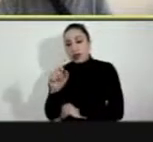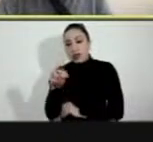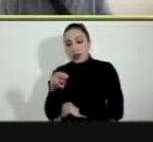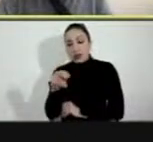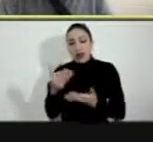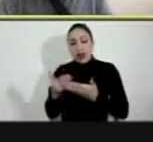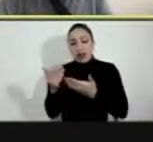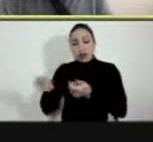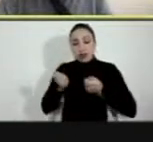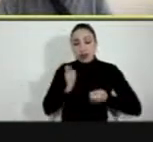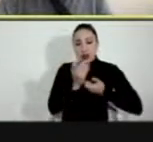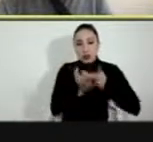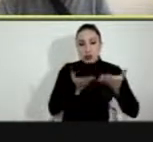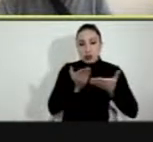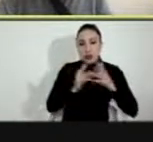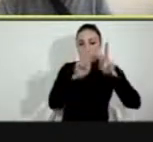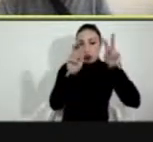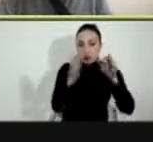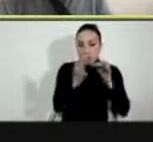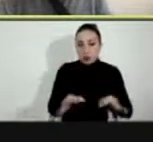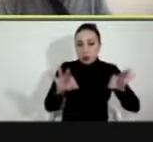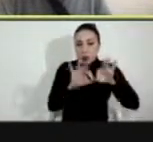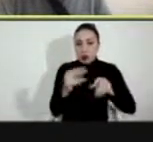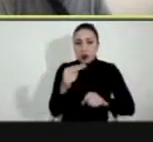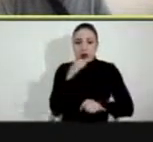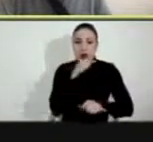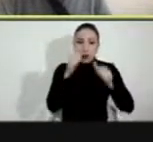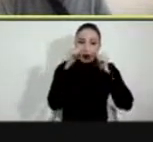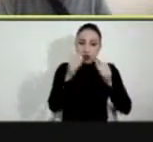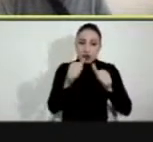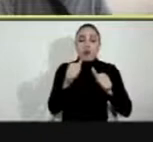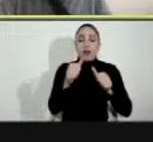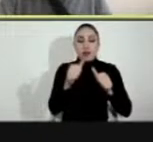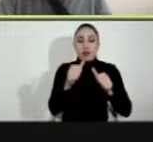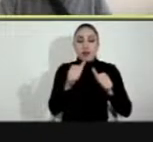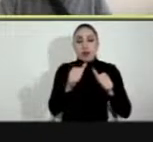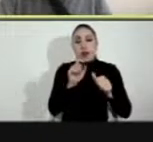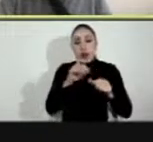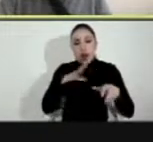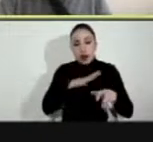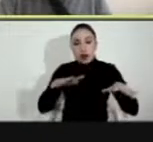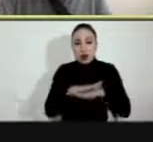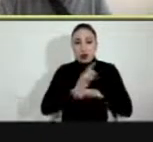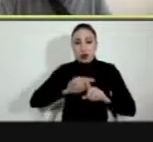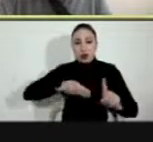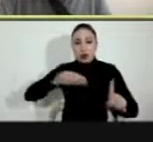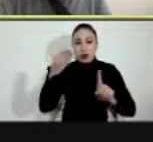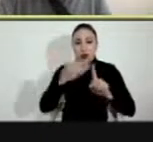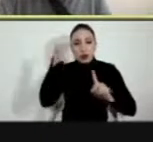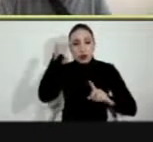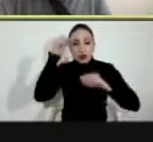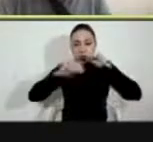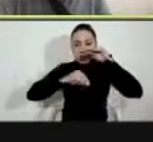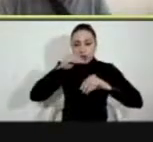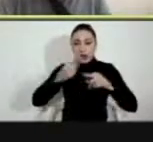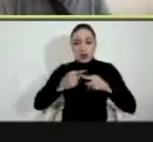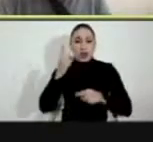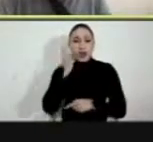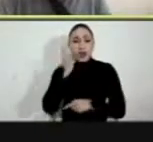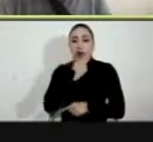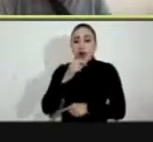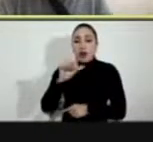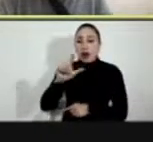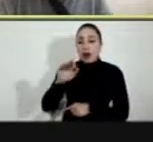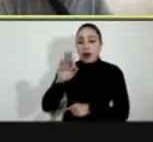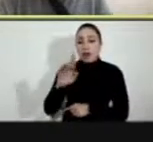modificaciones, el cual atiende a una proposición con punto de acuerdo presentada por el diputado Alfredo Pérez Paredes, a efecto de exhortar a